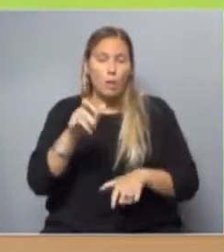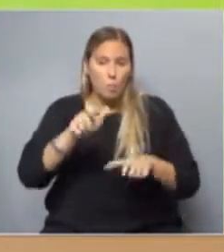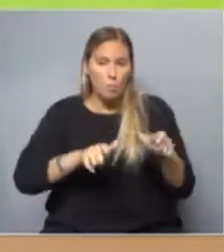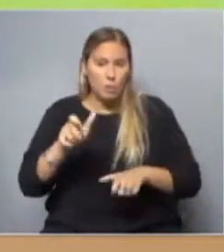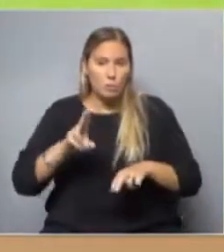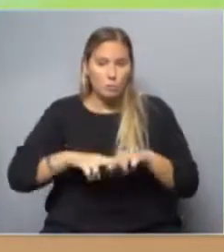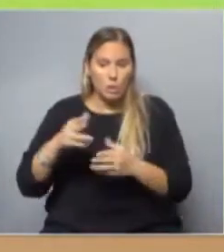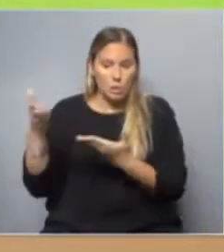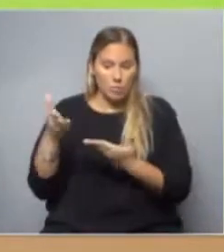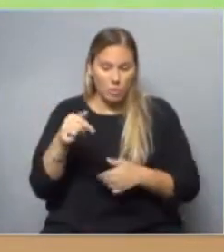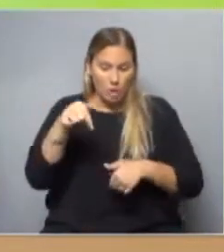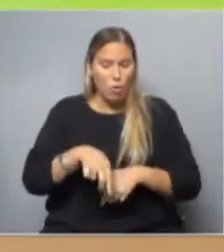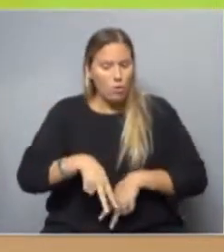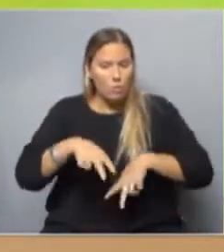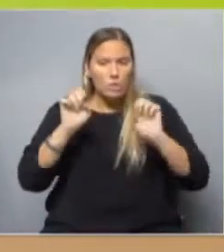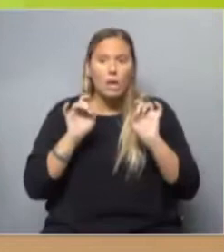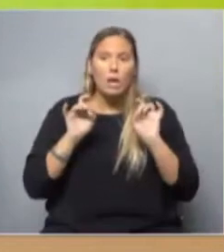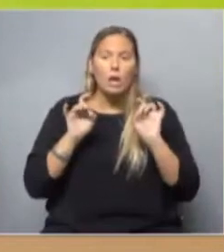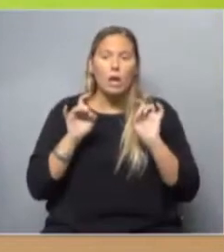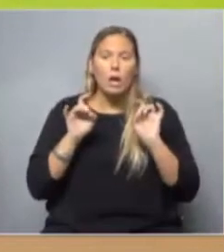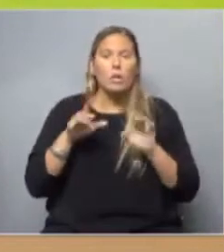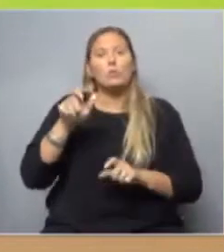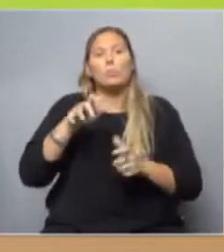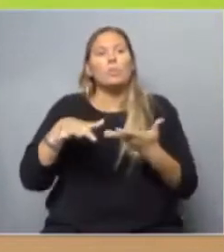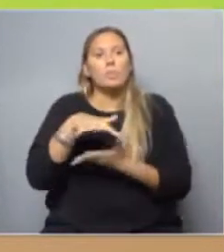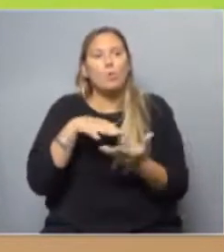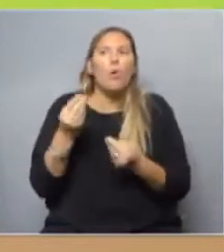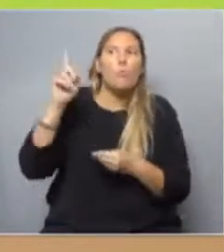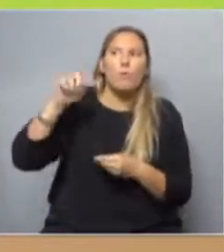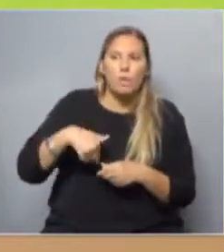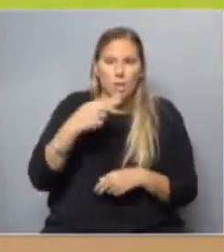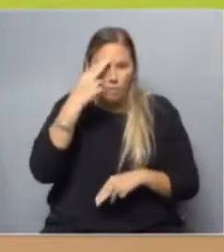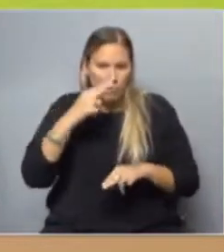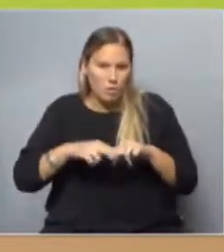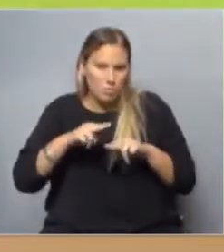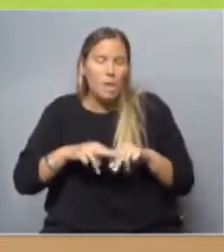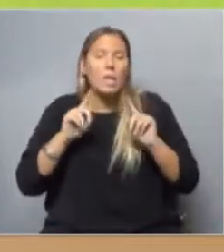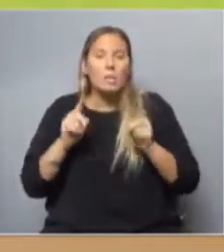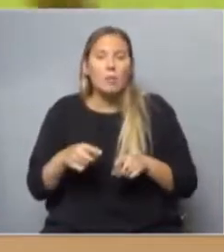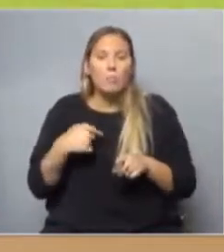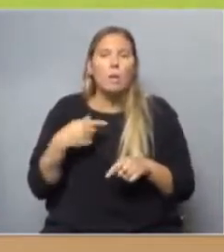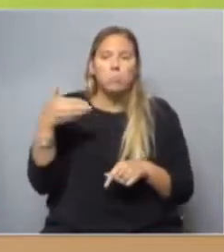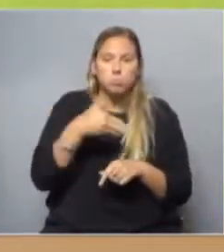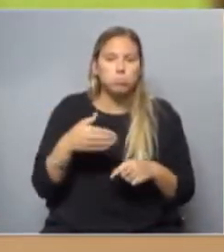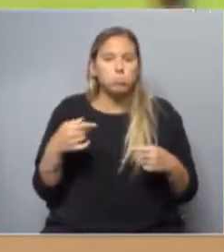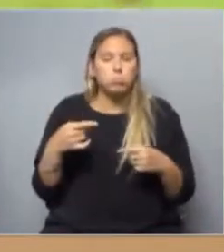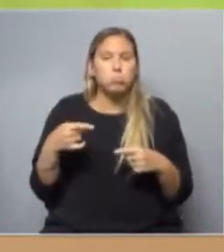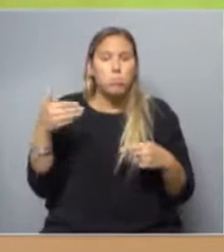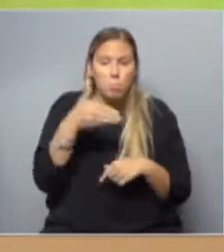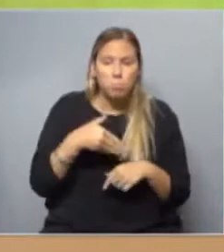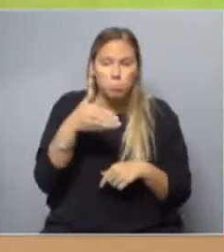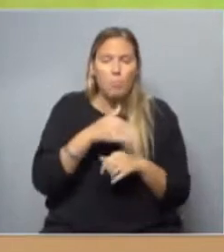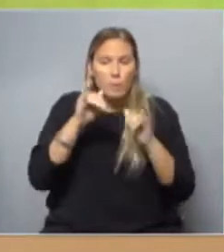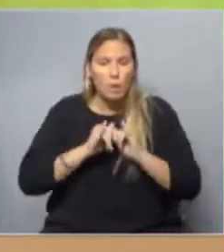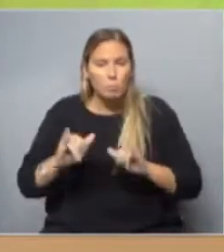Nuestra invitada de hoy no solo investiga sobre los agentes que causan esta enfermedad, sino que también participa activamente de campañas